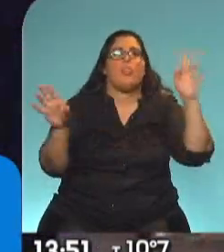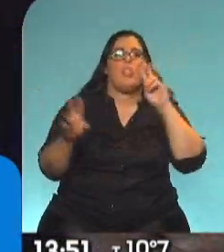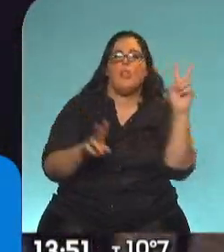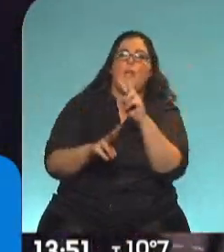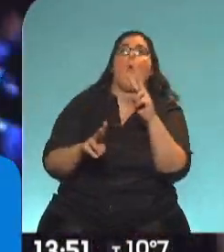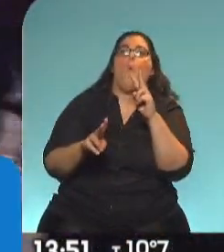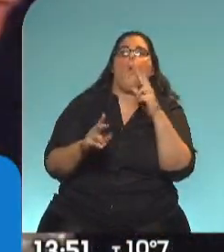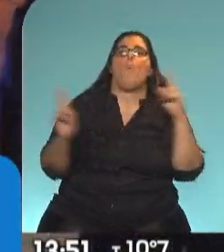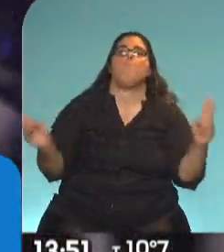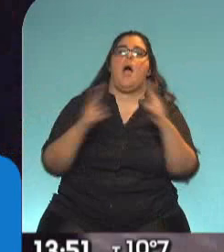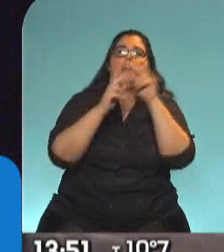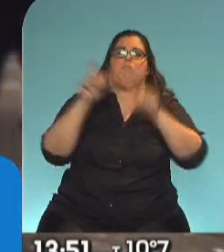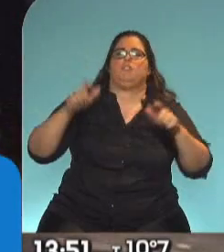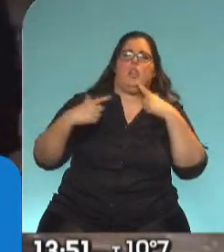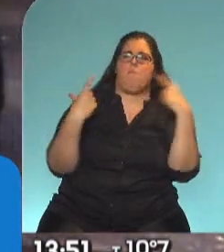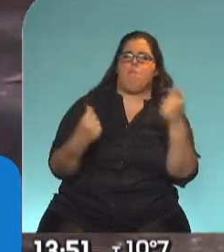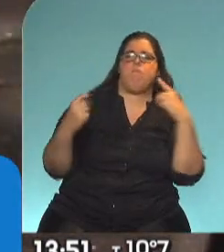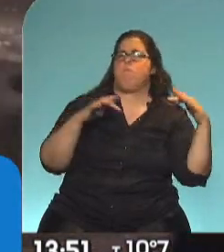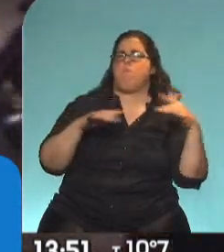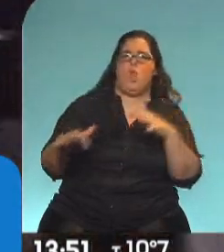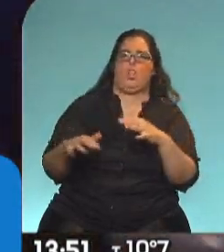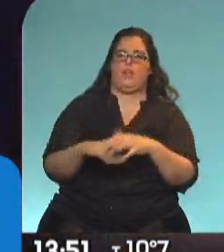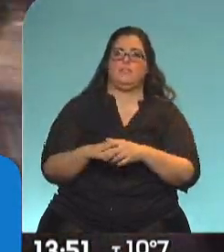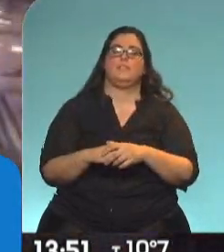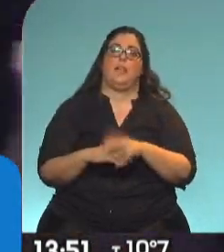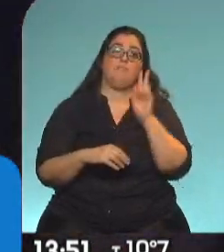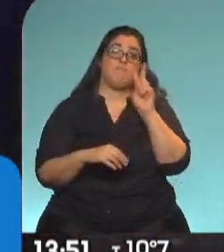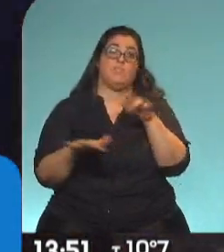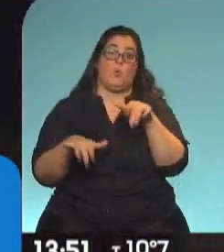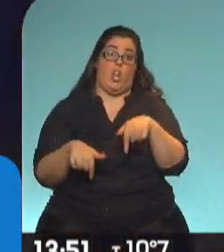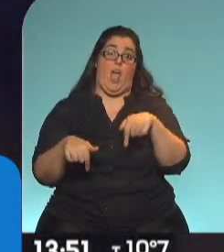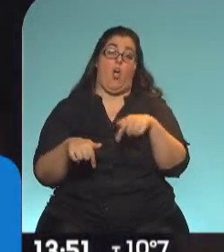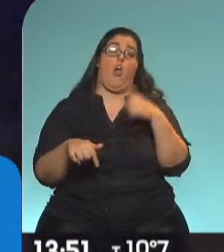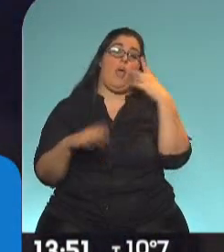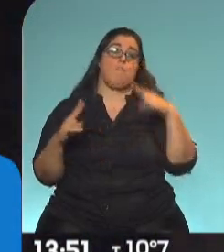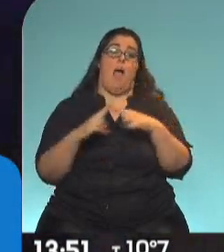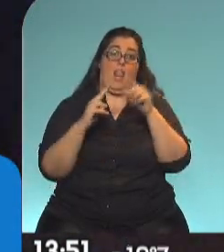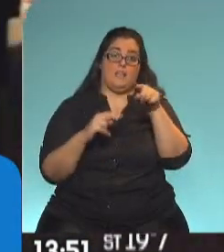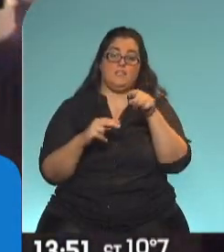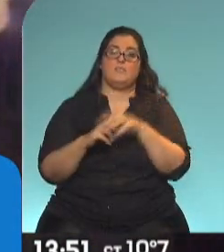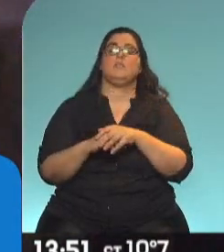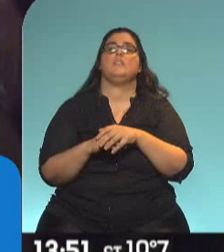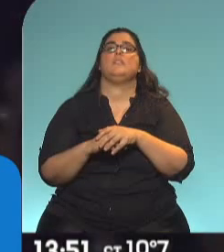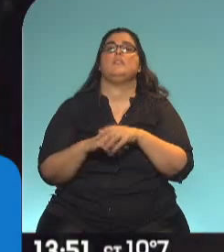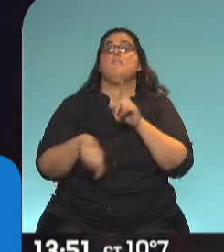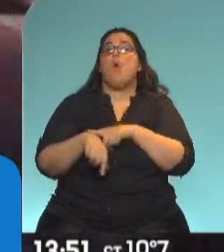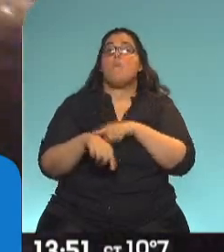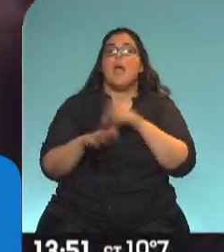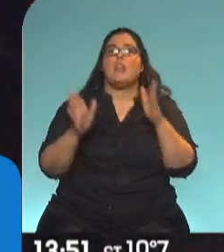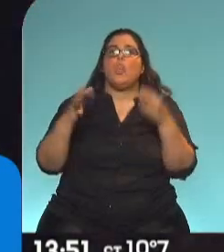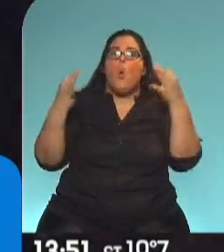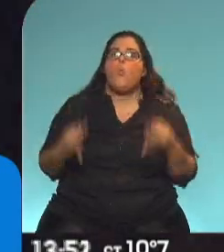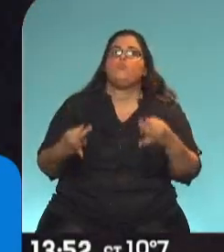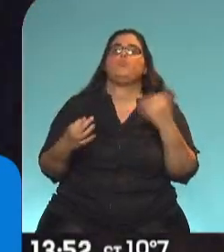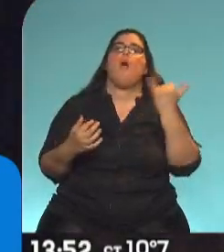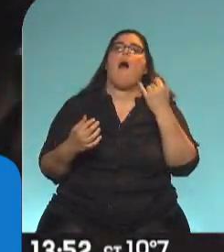en París. Estamos viendo ahora imágenes de lo que está pasando en la capital francesa, en momentos en los que la Asamblea Nacional Francesa discute una